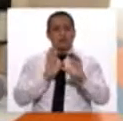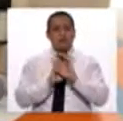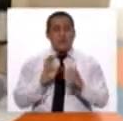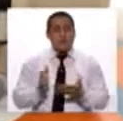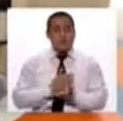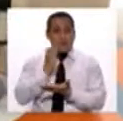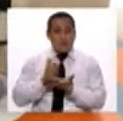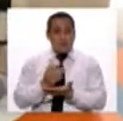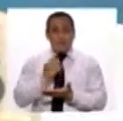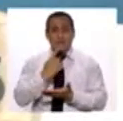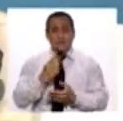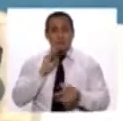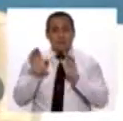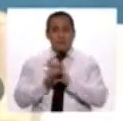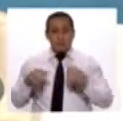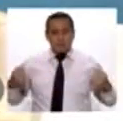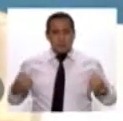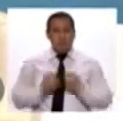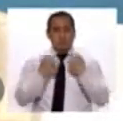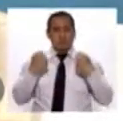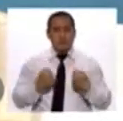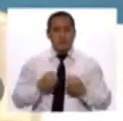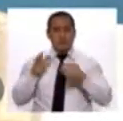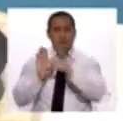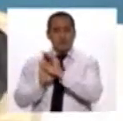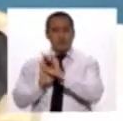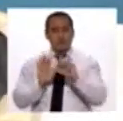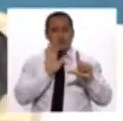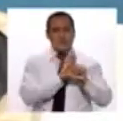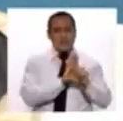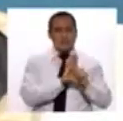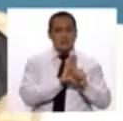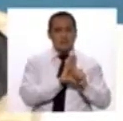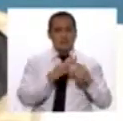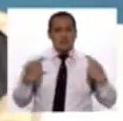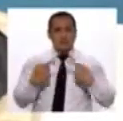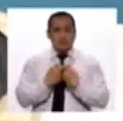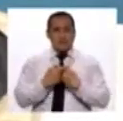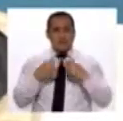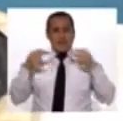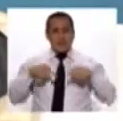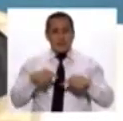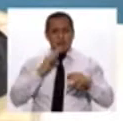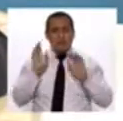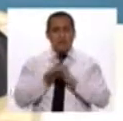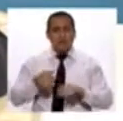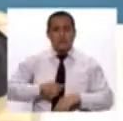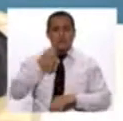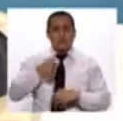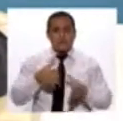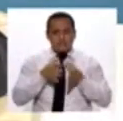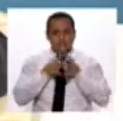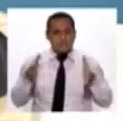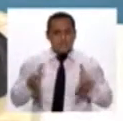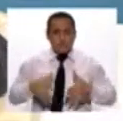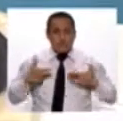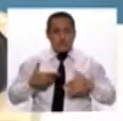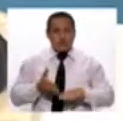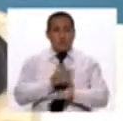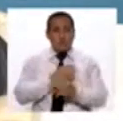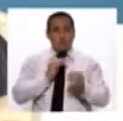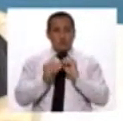constitucional. El problema va a ser cuando tengamos un choque frontal entre la Constitución y una ley inconstitucional. Ahí la autoridad administrativa no va a tener la vía de escape, como